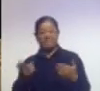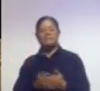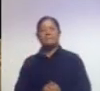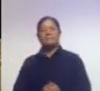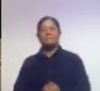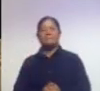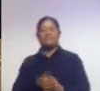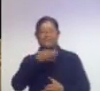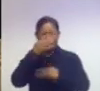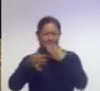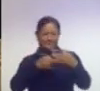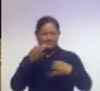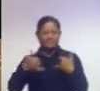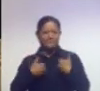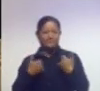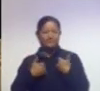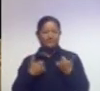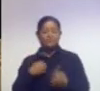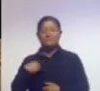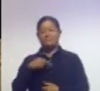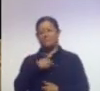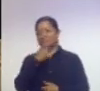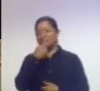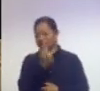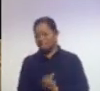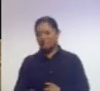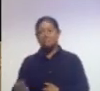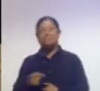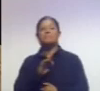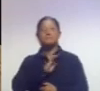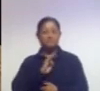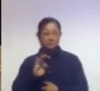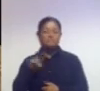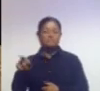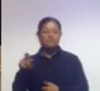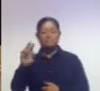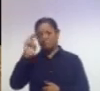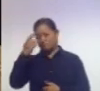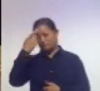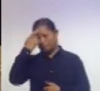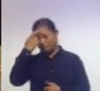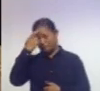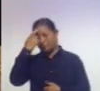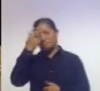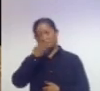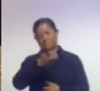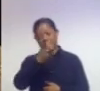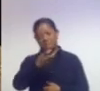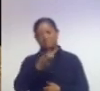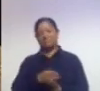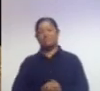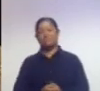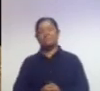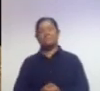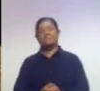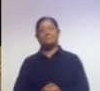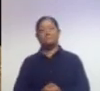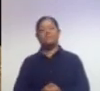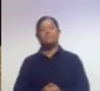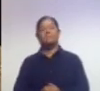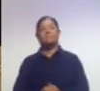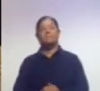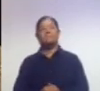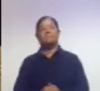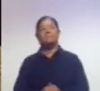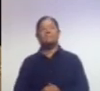incentivo de nuestros jovencitos y de nuestros niños, sí, pueda ser reconocido en este escenario. Precisamente se va a llevar a